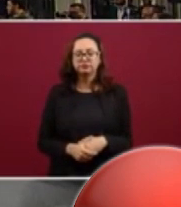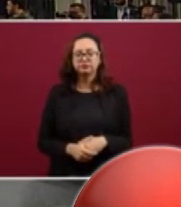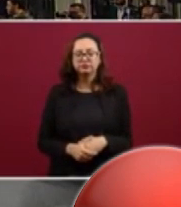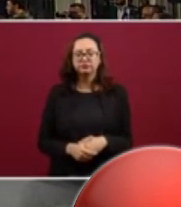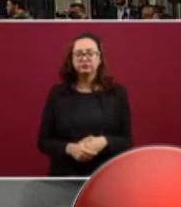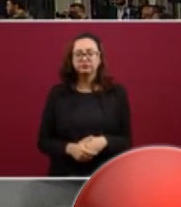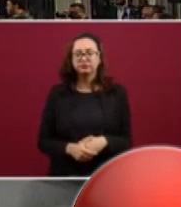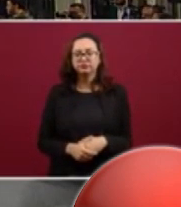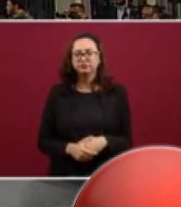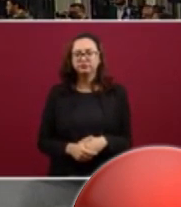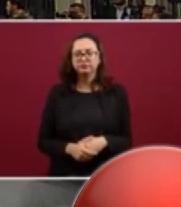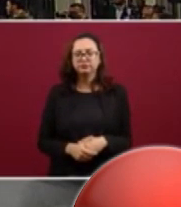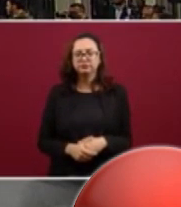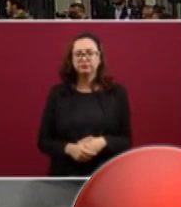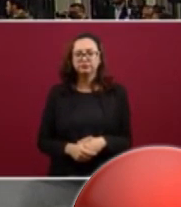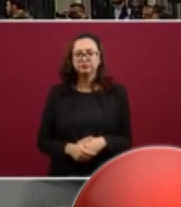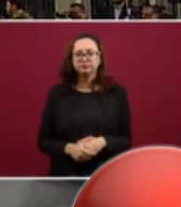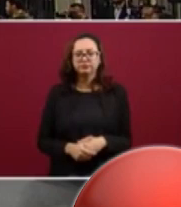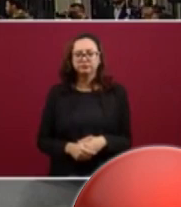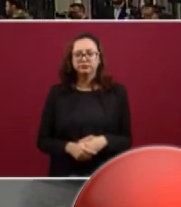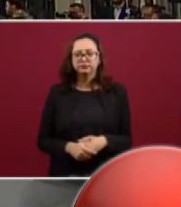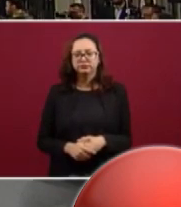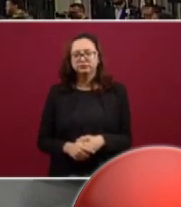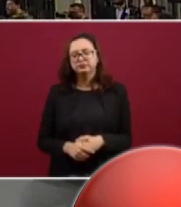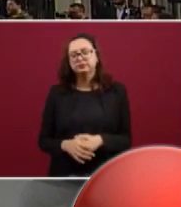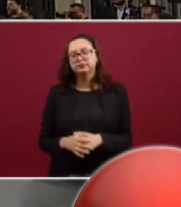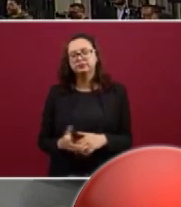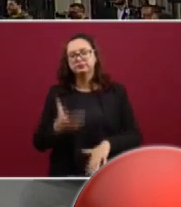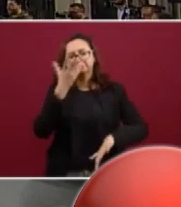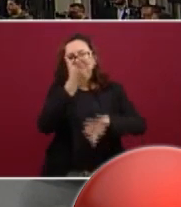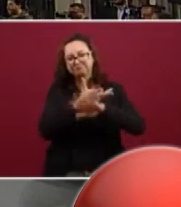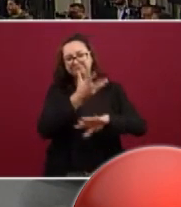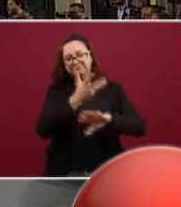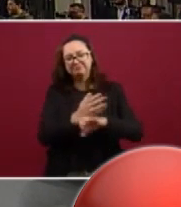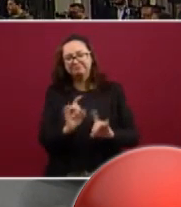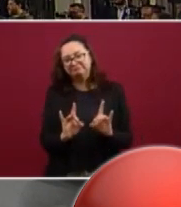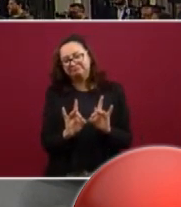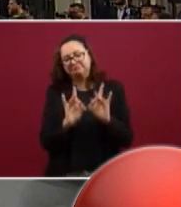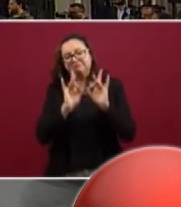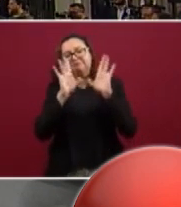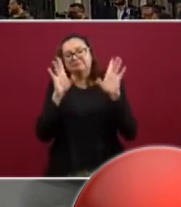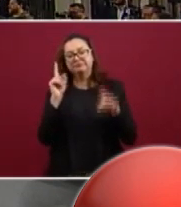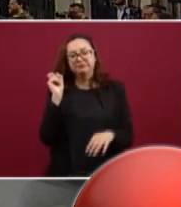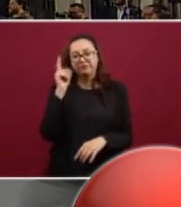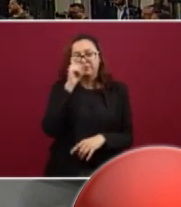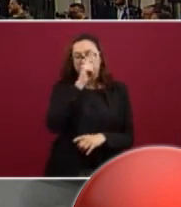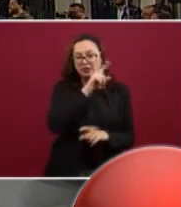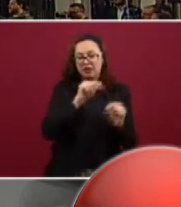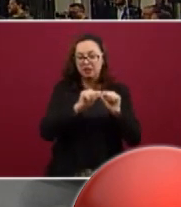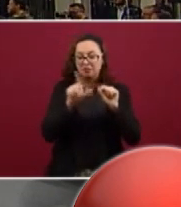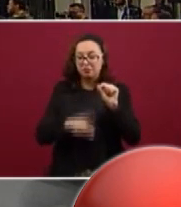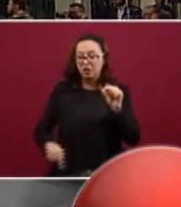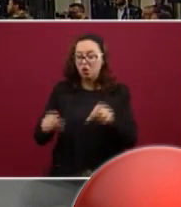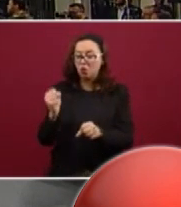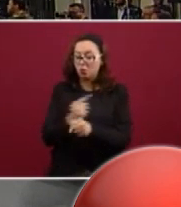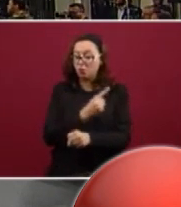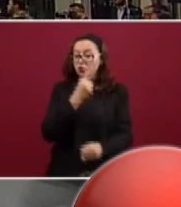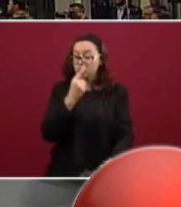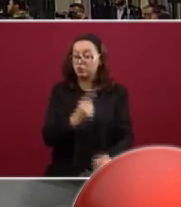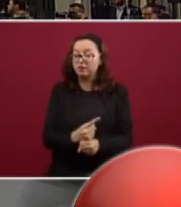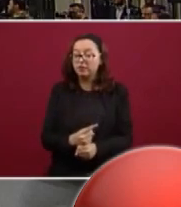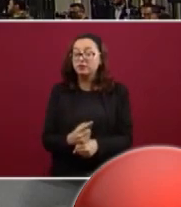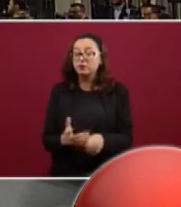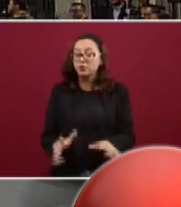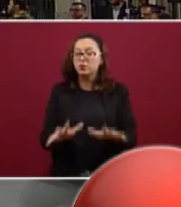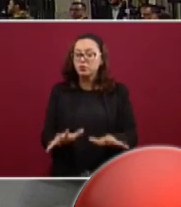esta difícil situación con Estados Unidos hay una gran oportunidad para México y sus mexicanos.